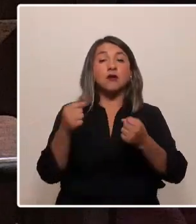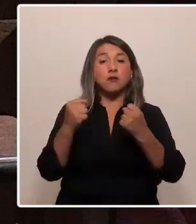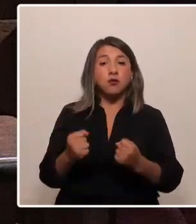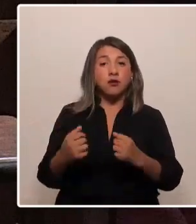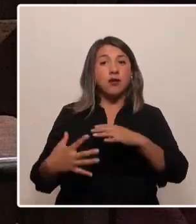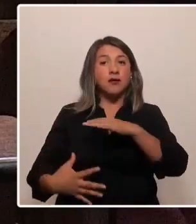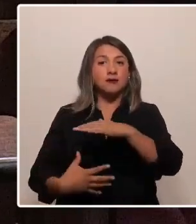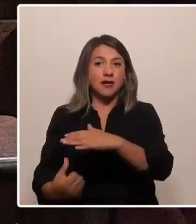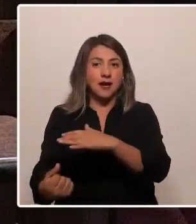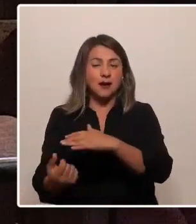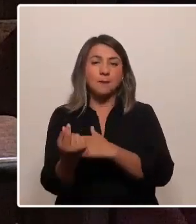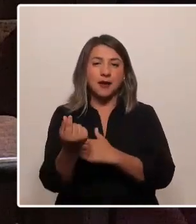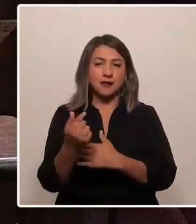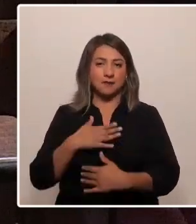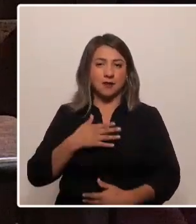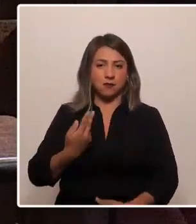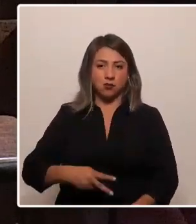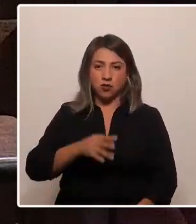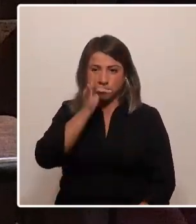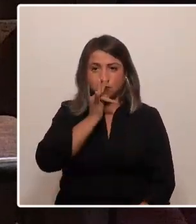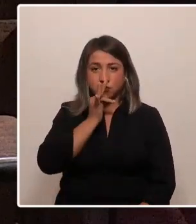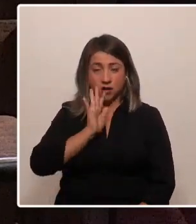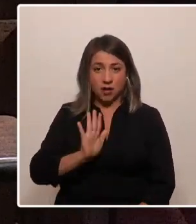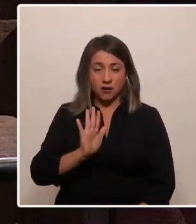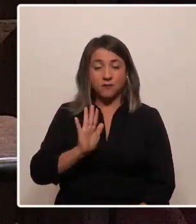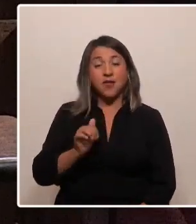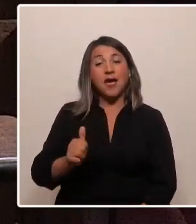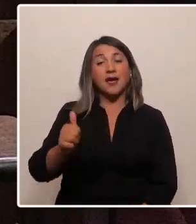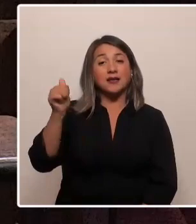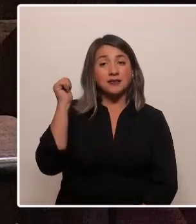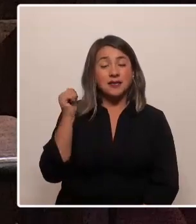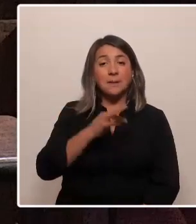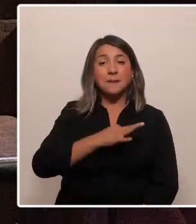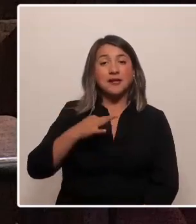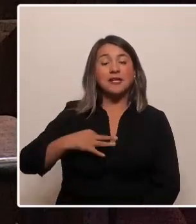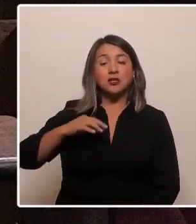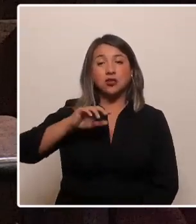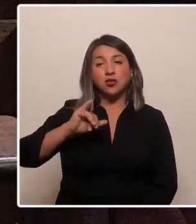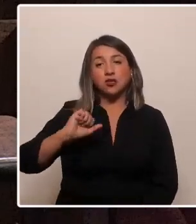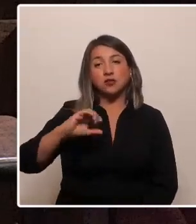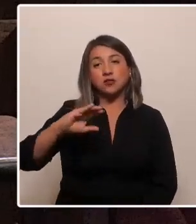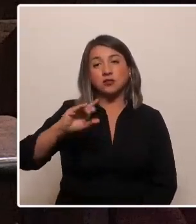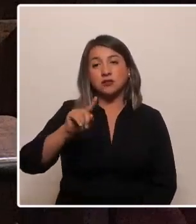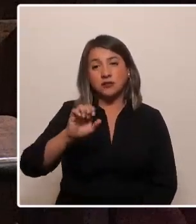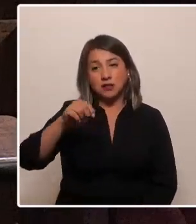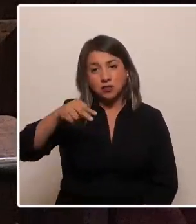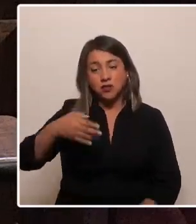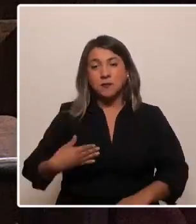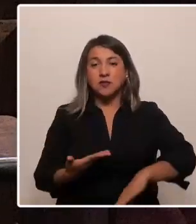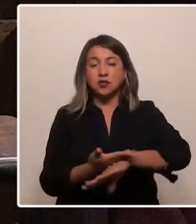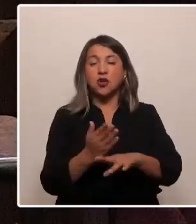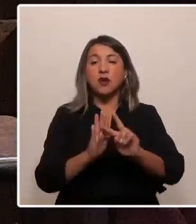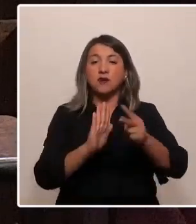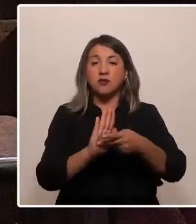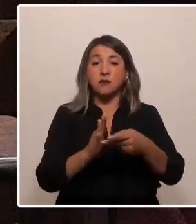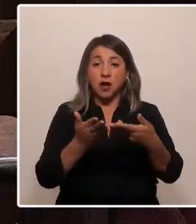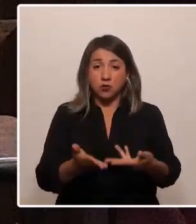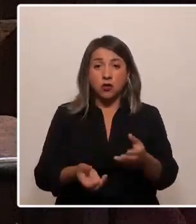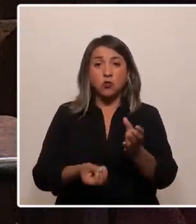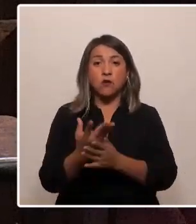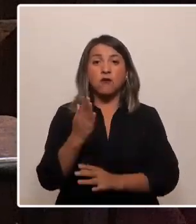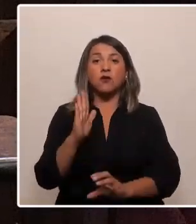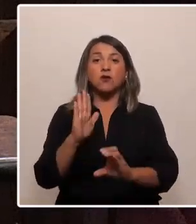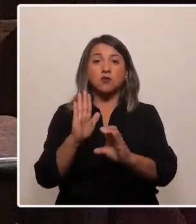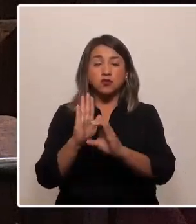manos a esos fondos. El día de ayer, el ministro Jackson presentó una reforma a la actual Constitución